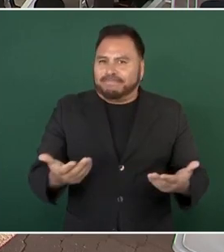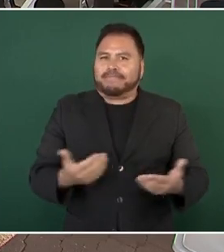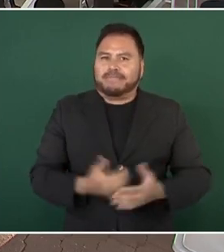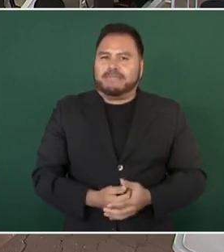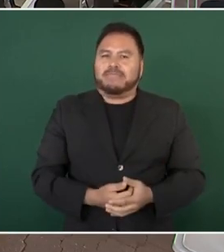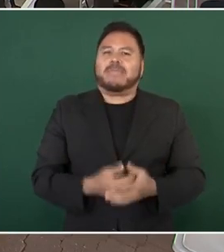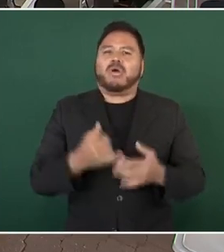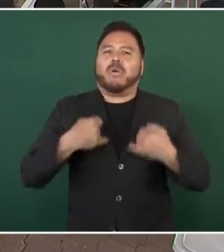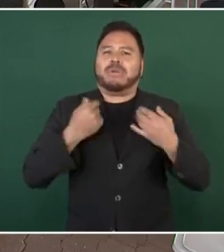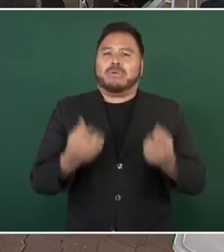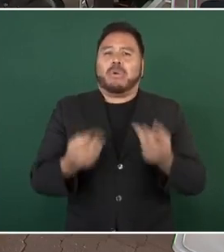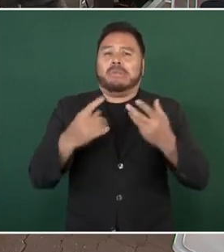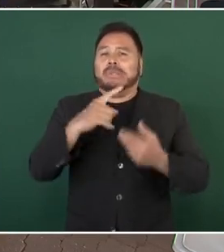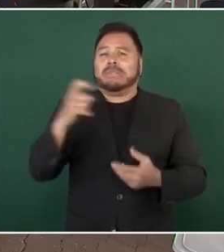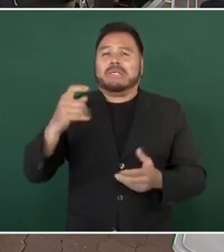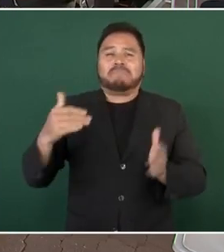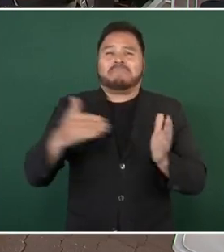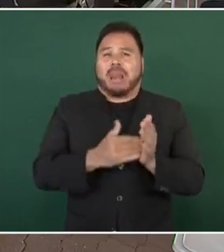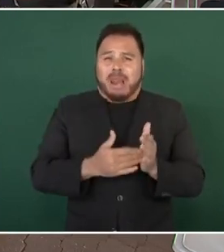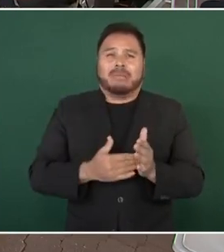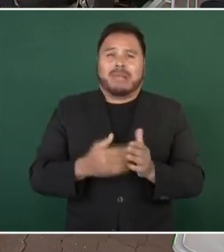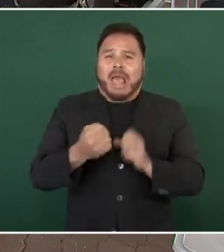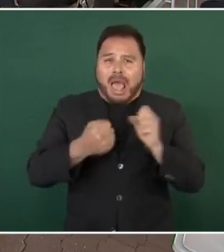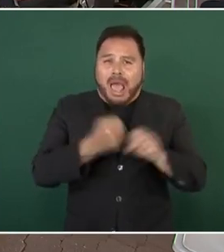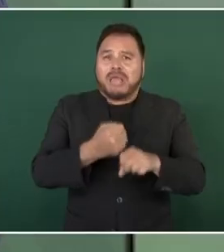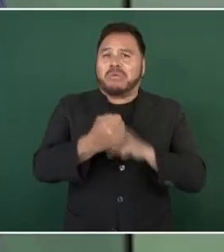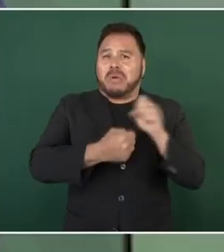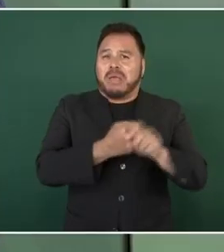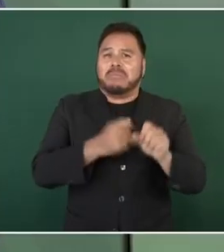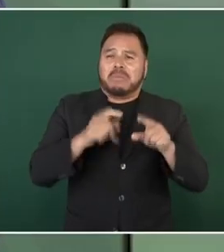100,000 jóvenes cada año.